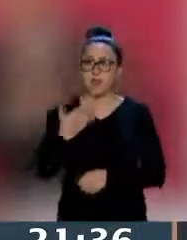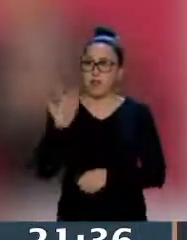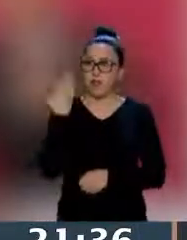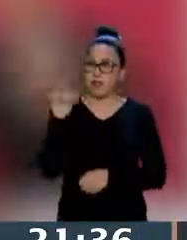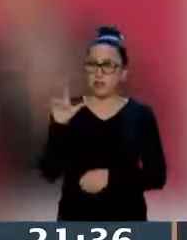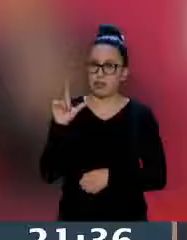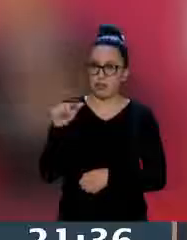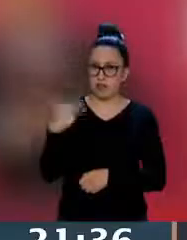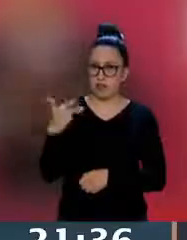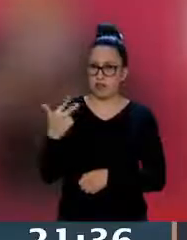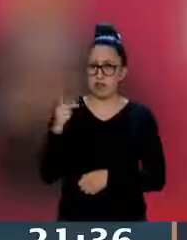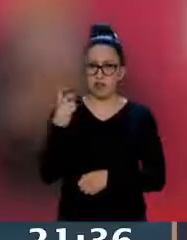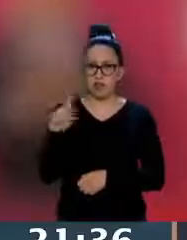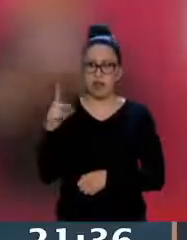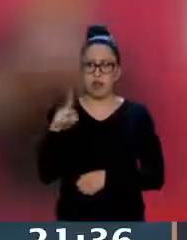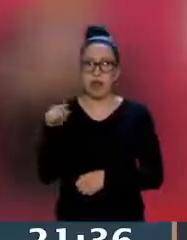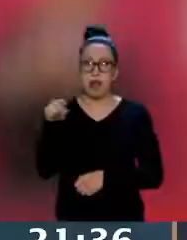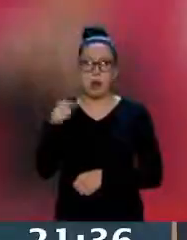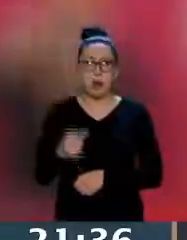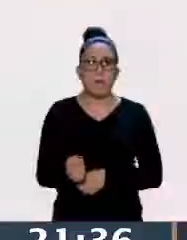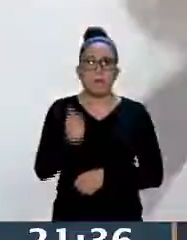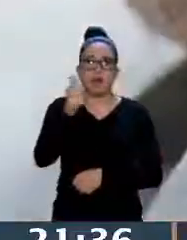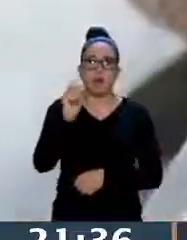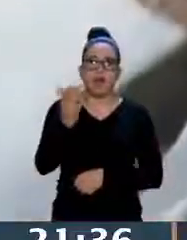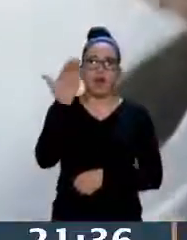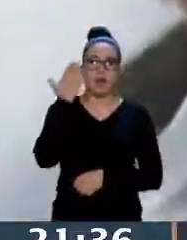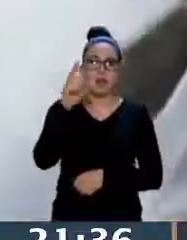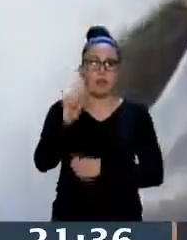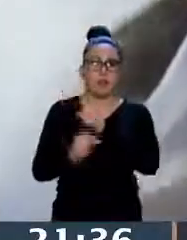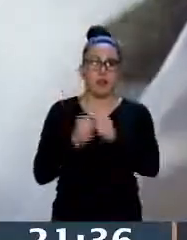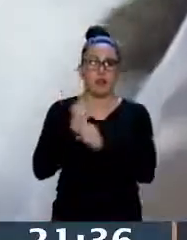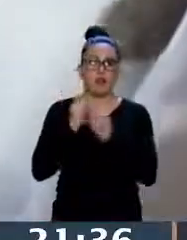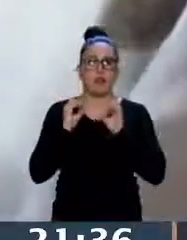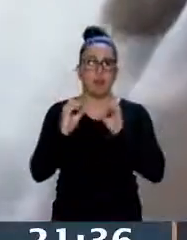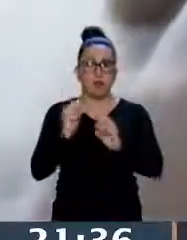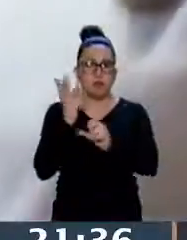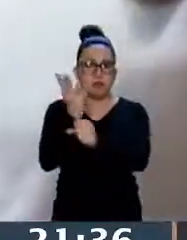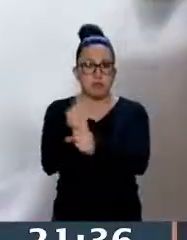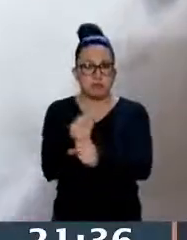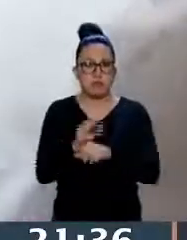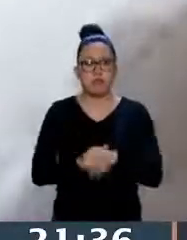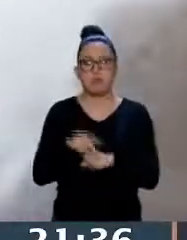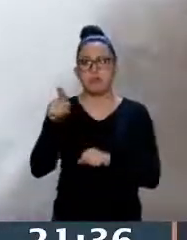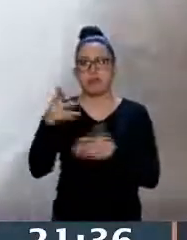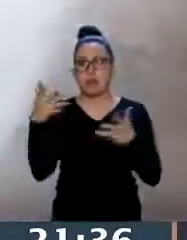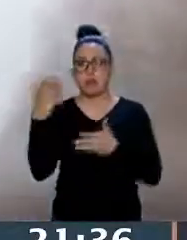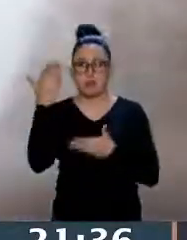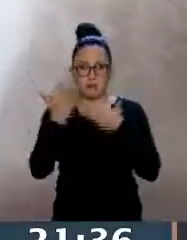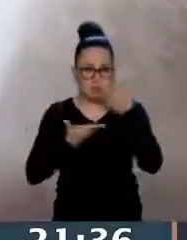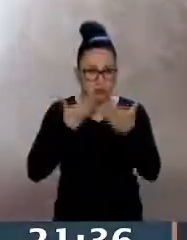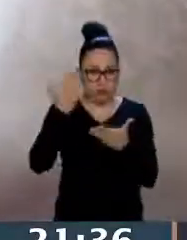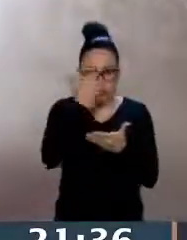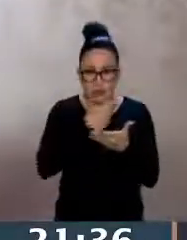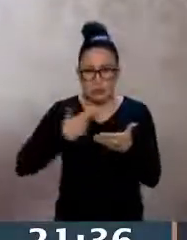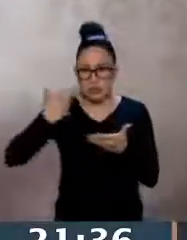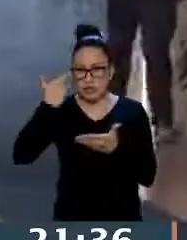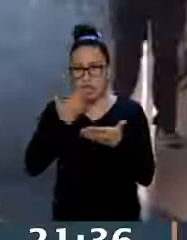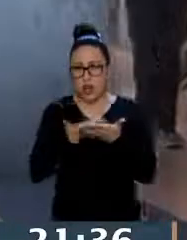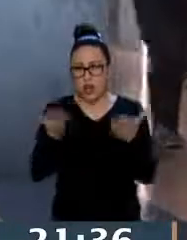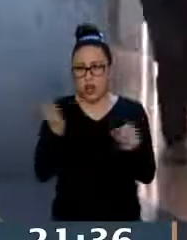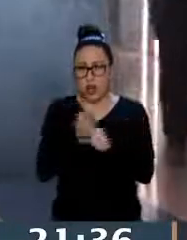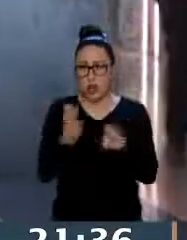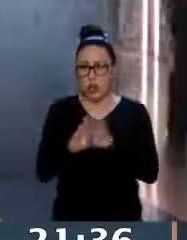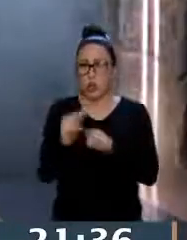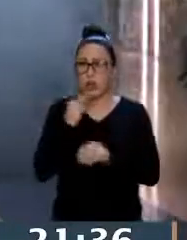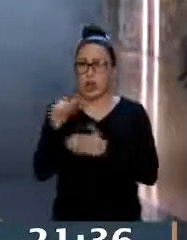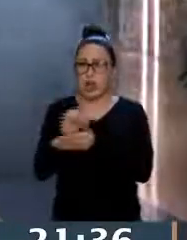13 de diciembre es la primera en su tipo desde hace 20 años parte de un exhaustivo análisis y crítica de la actual ley